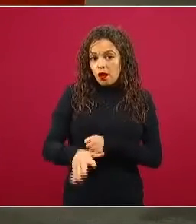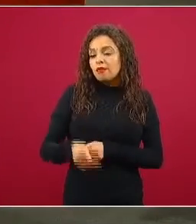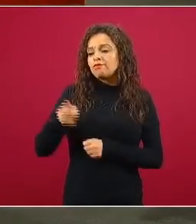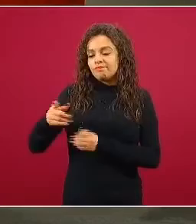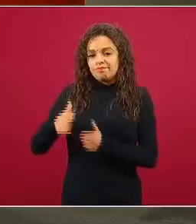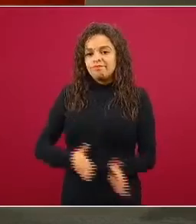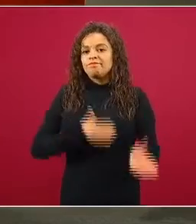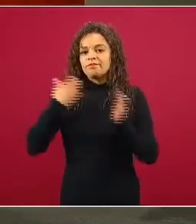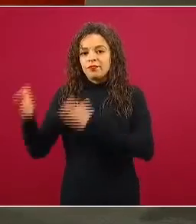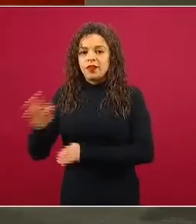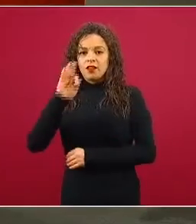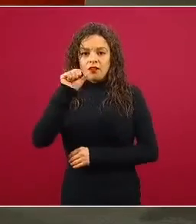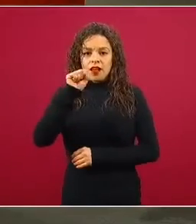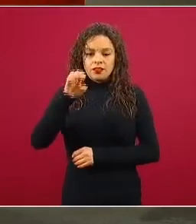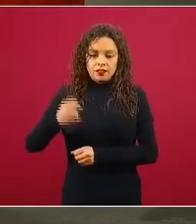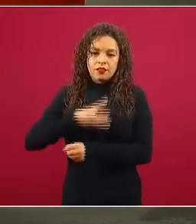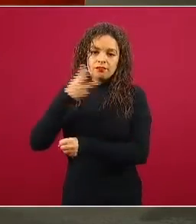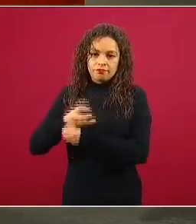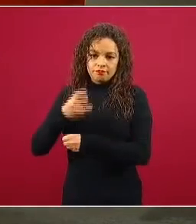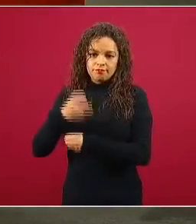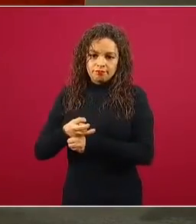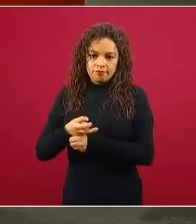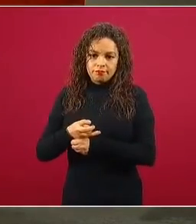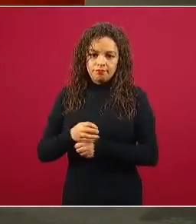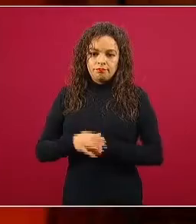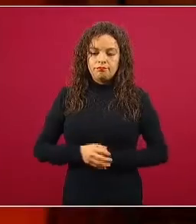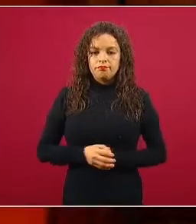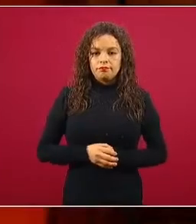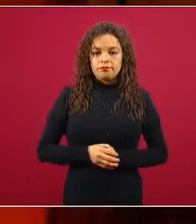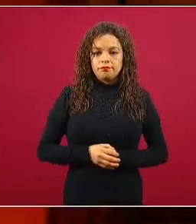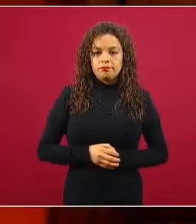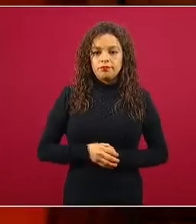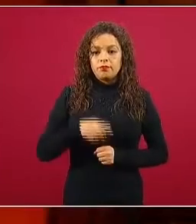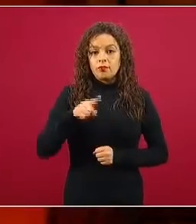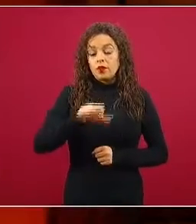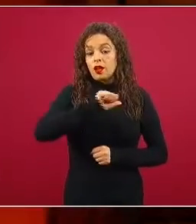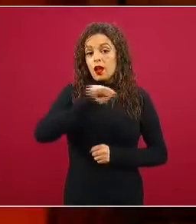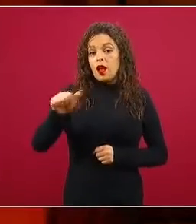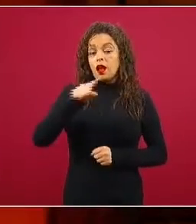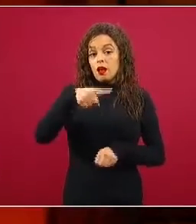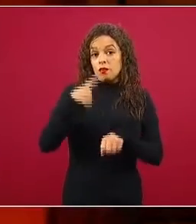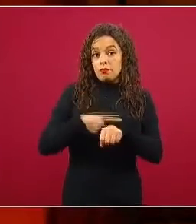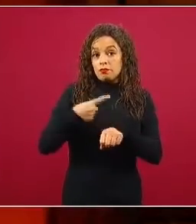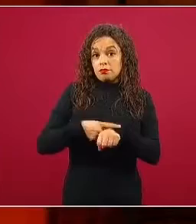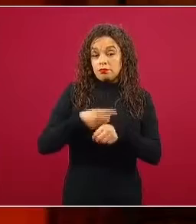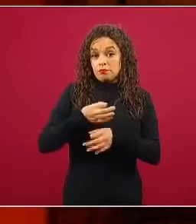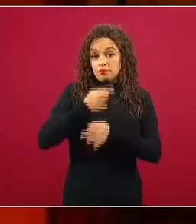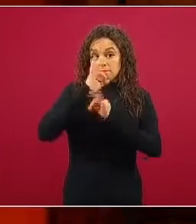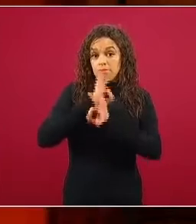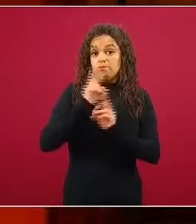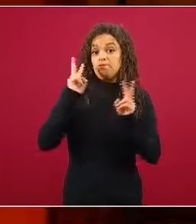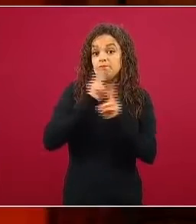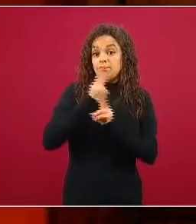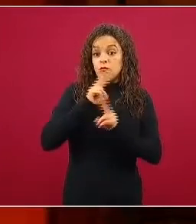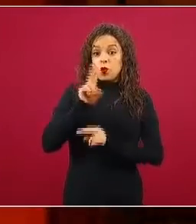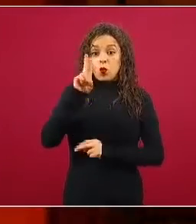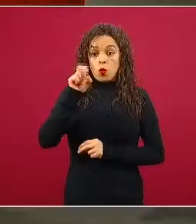con el componente de unidades de salud monitoras de enfermedad respiratoria, que son las USMER, es el que está en